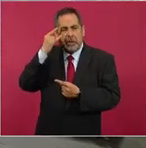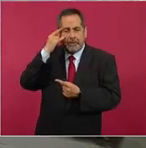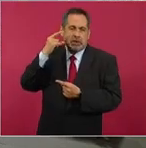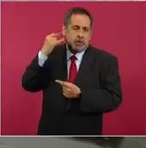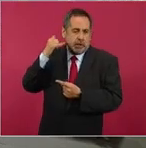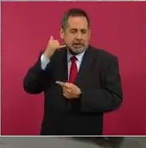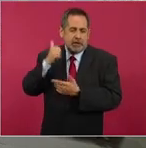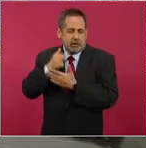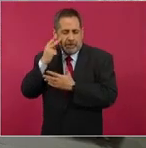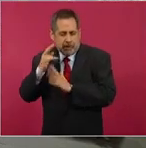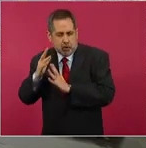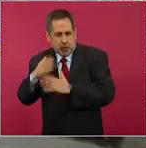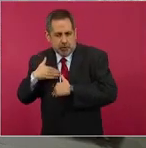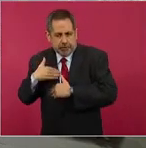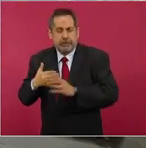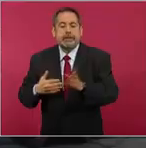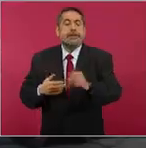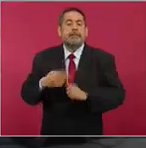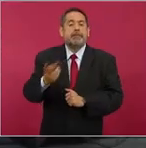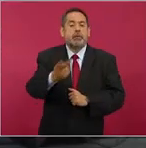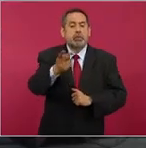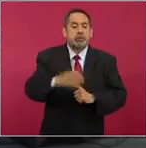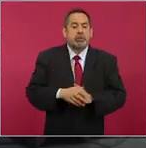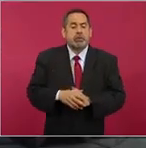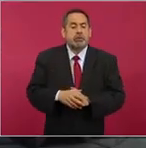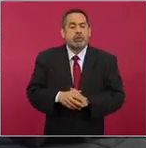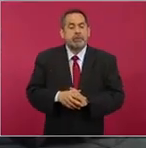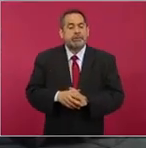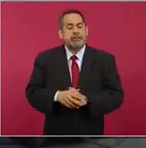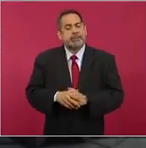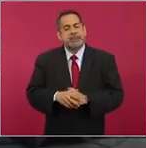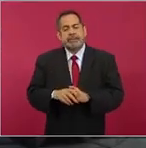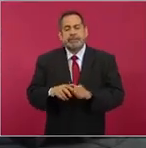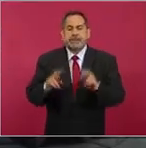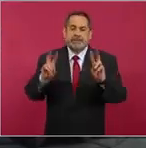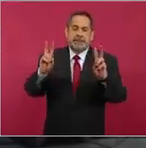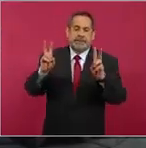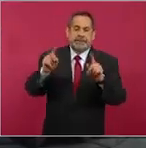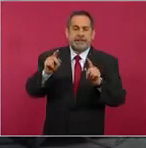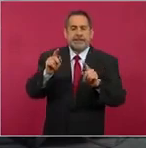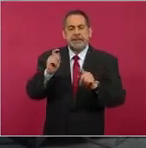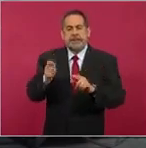México. Con respecto al tema de